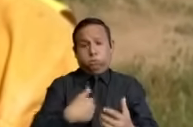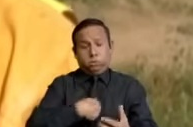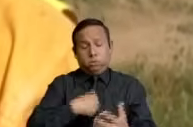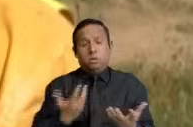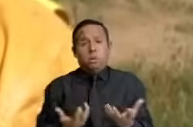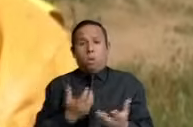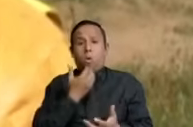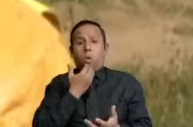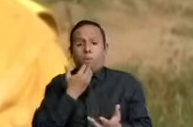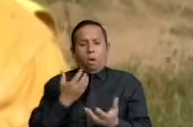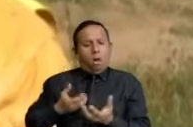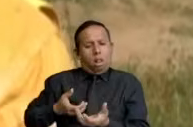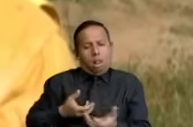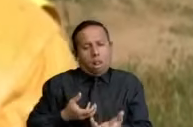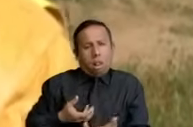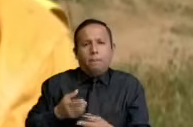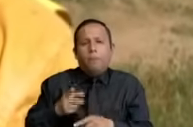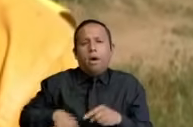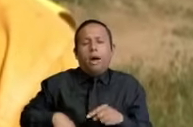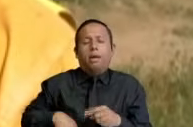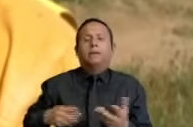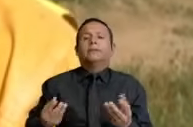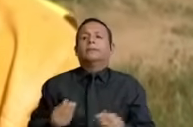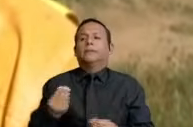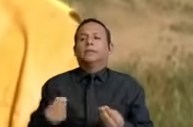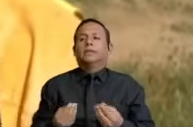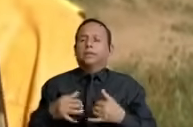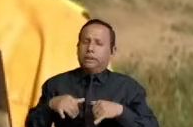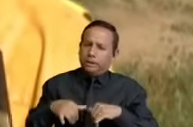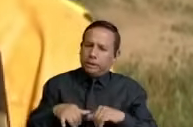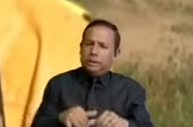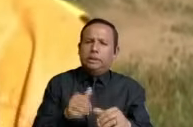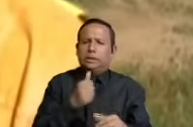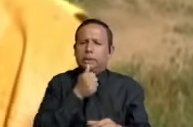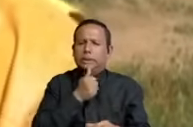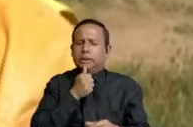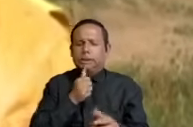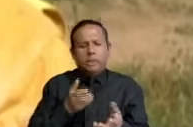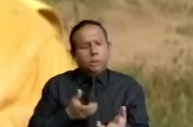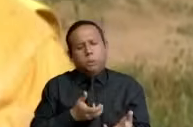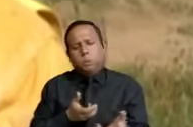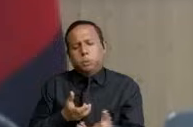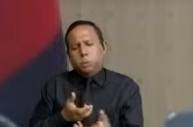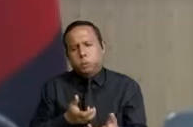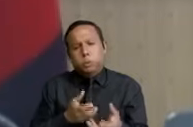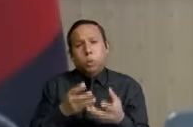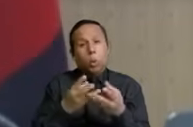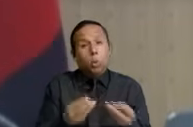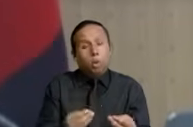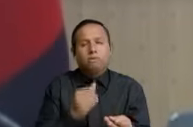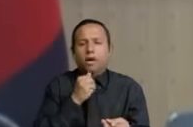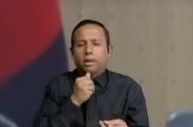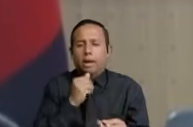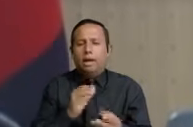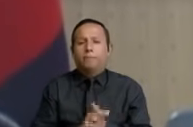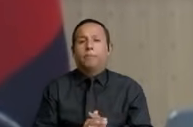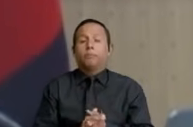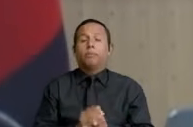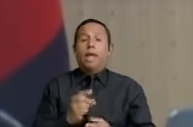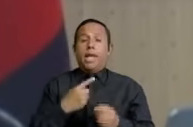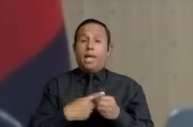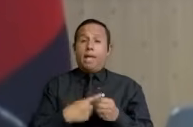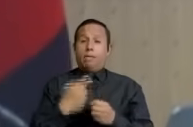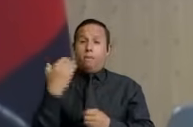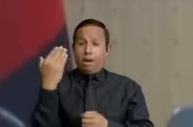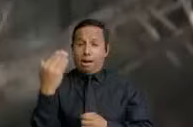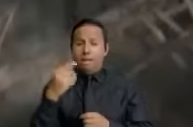tanto para personal como material y por esta razón pues todavía no se puede tener un control del incendio el alcalde de la capital informó que los